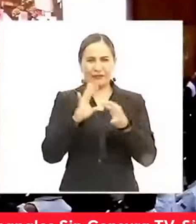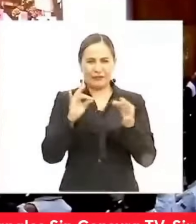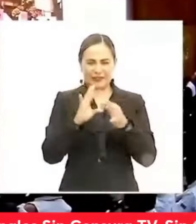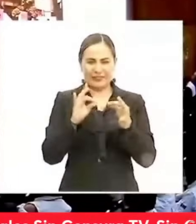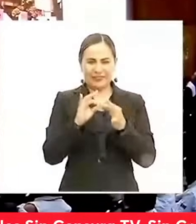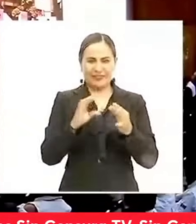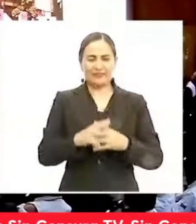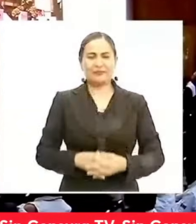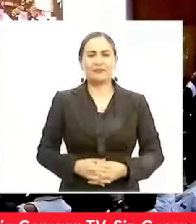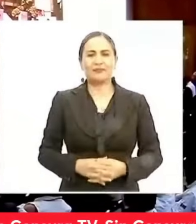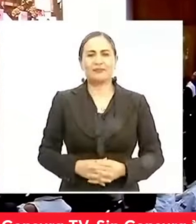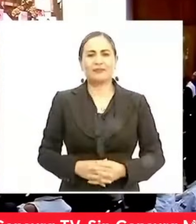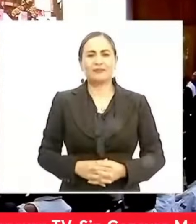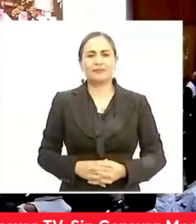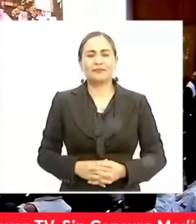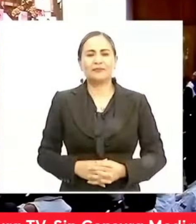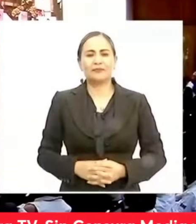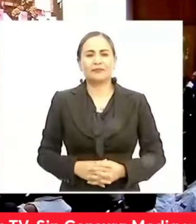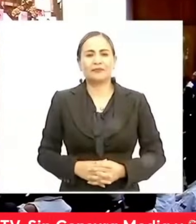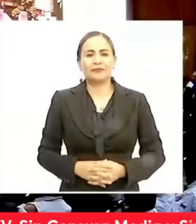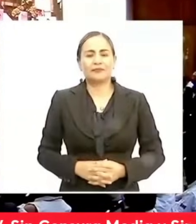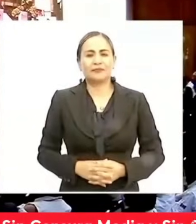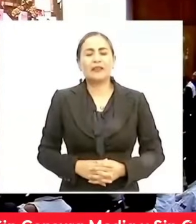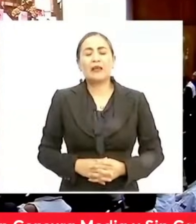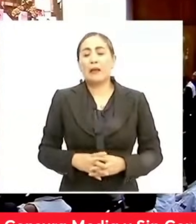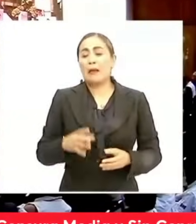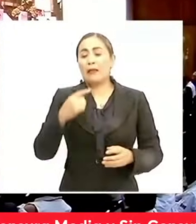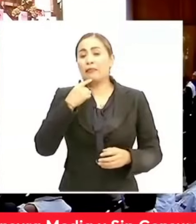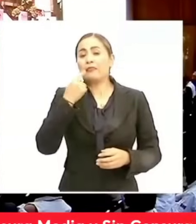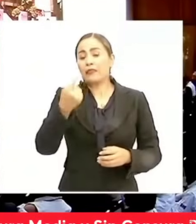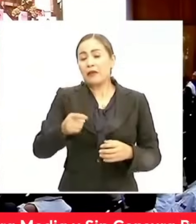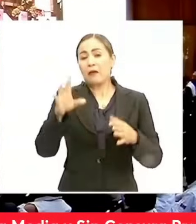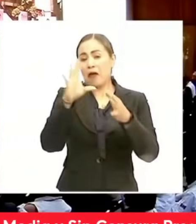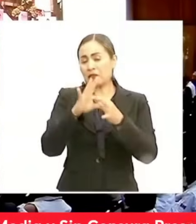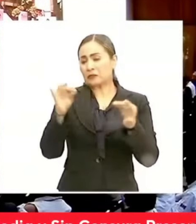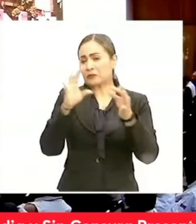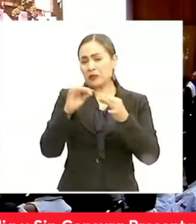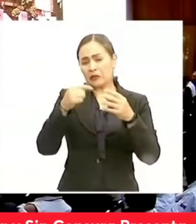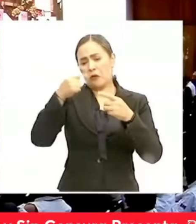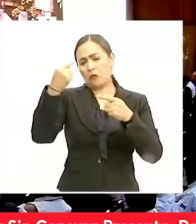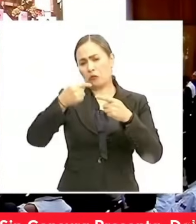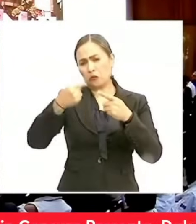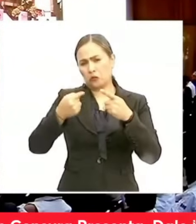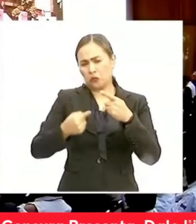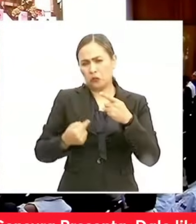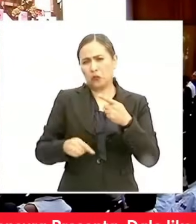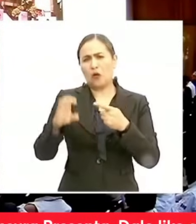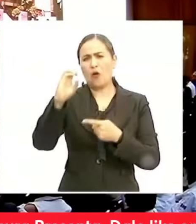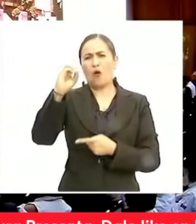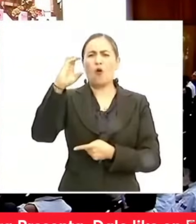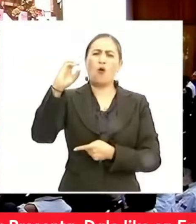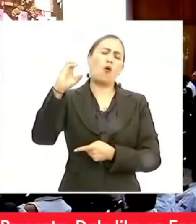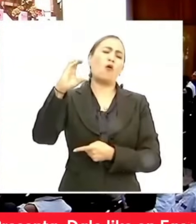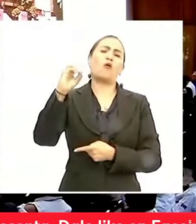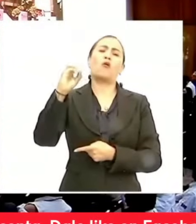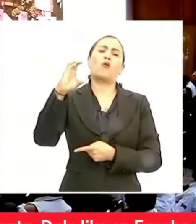lo mencionó, lo explicó de manera detallada Octavio Romero